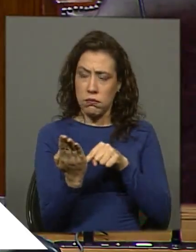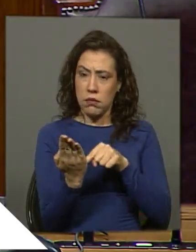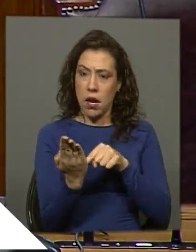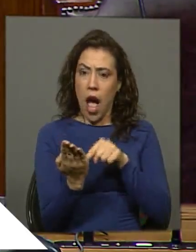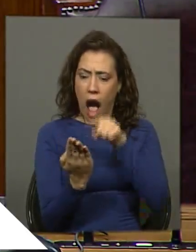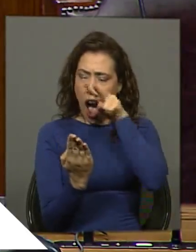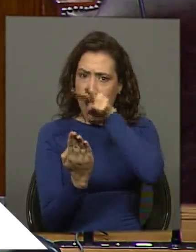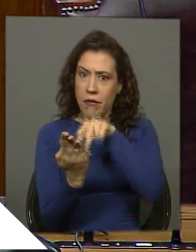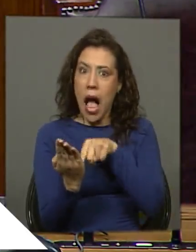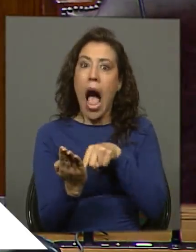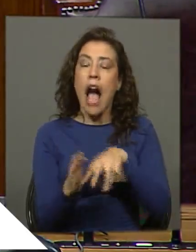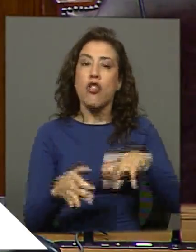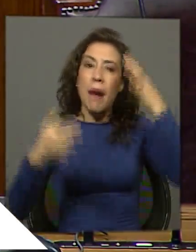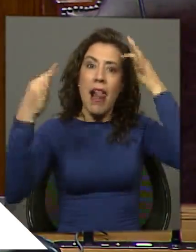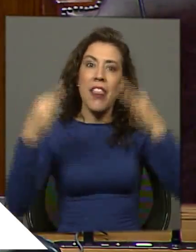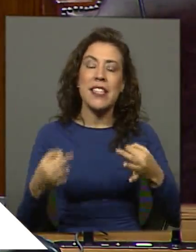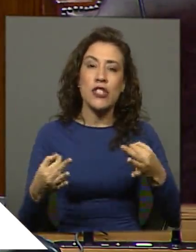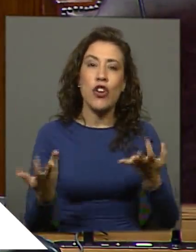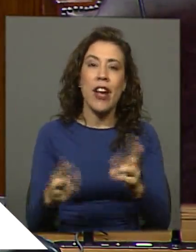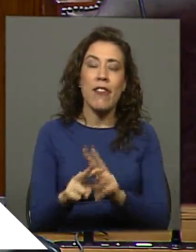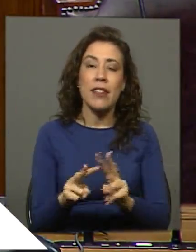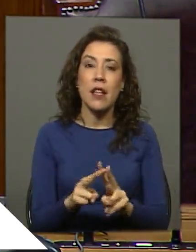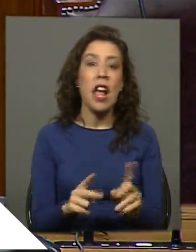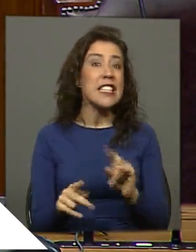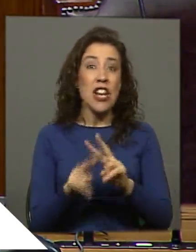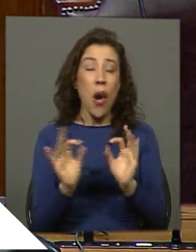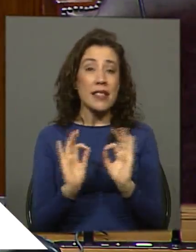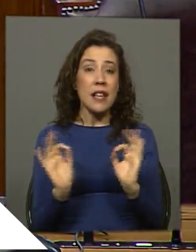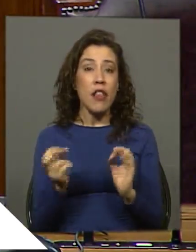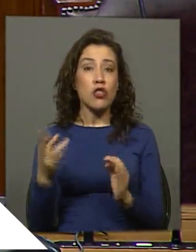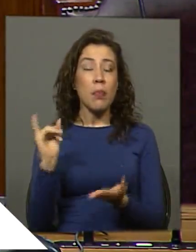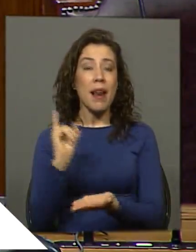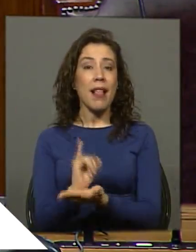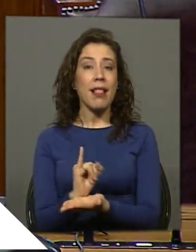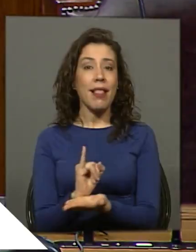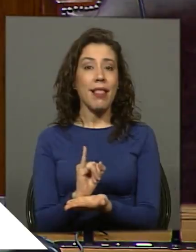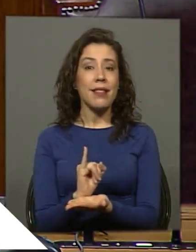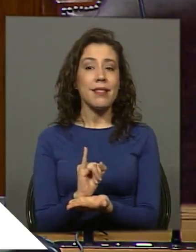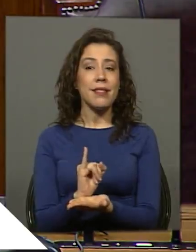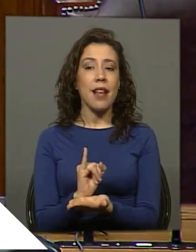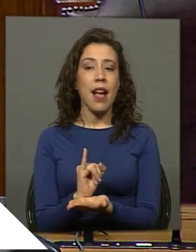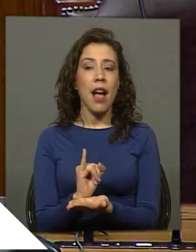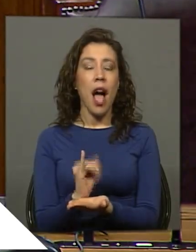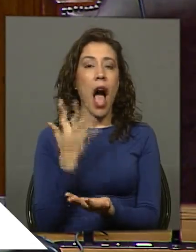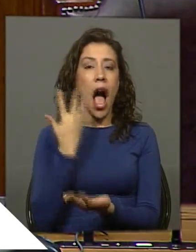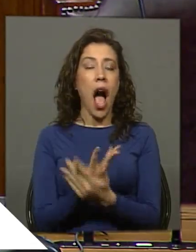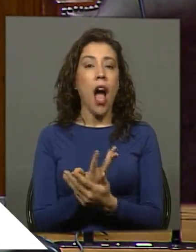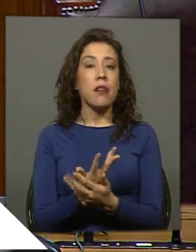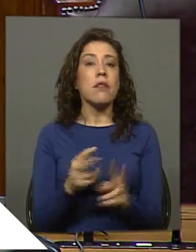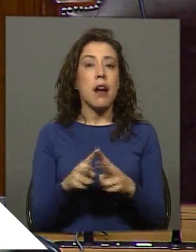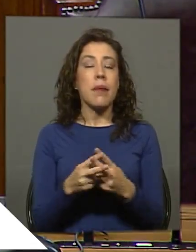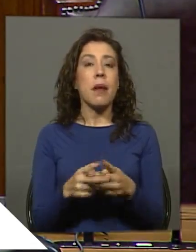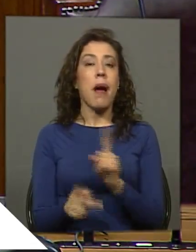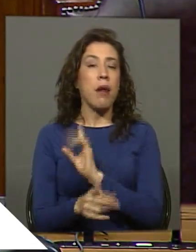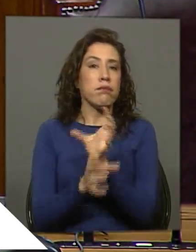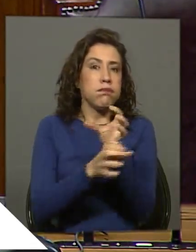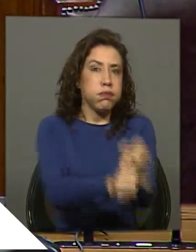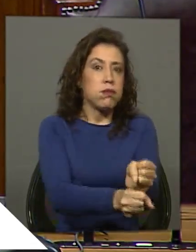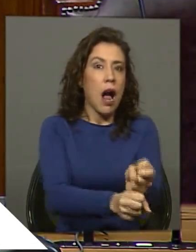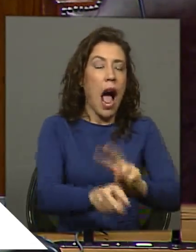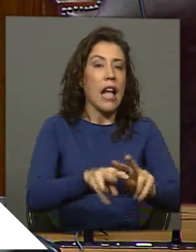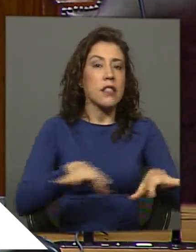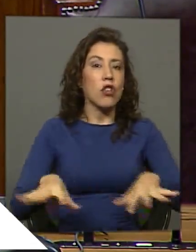toma acción y si no toma acción la superintendencia tiene herramientas para forzar acciones